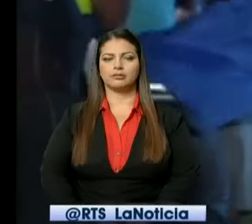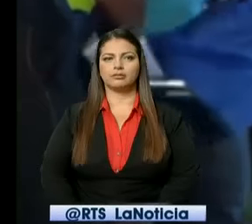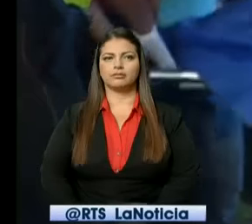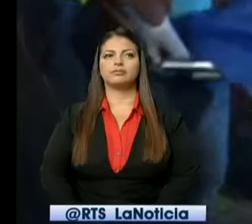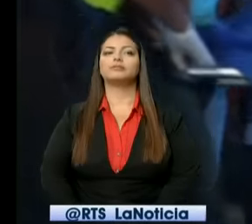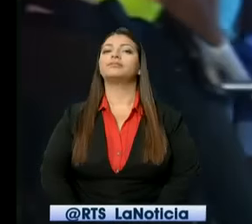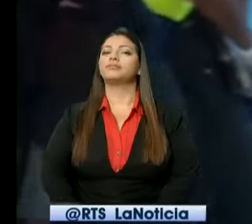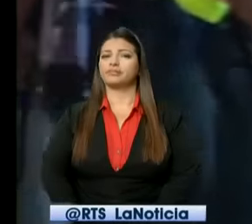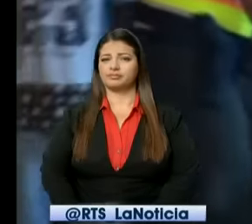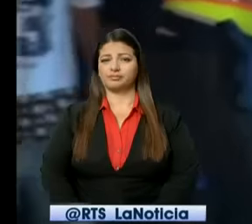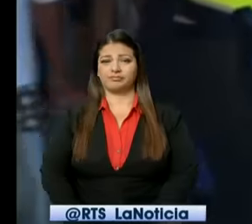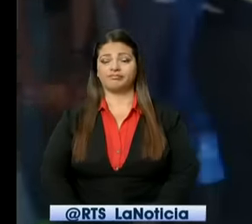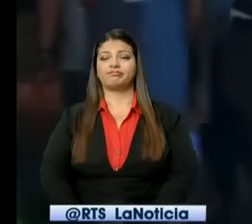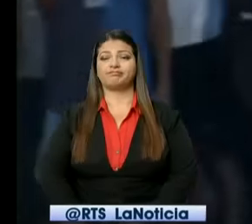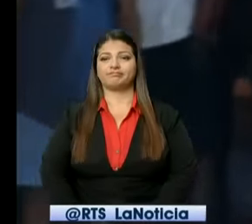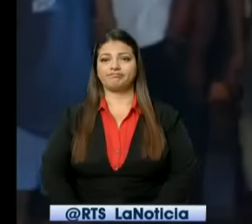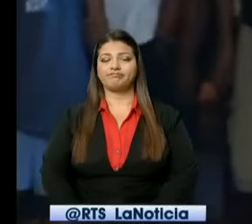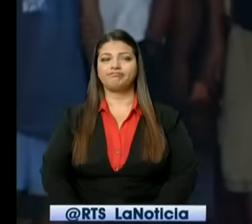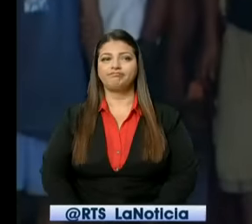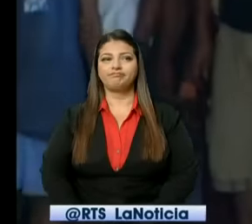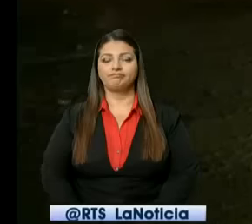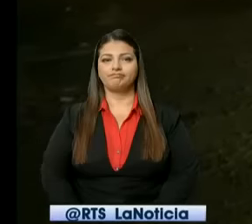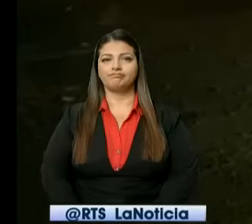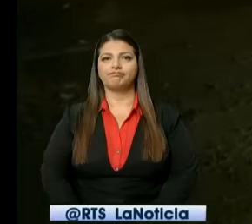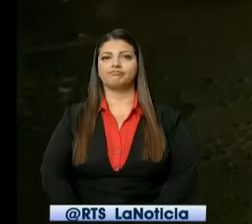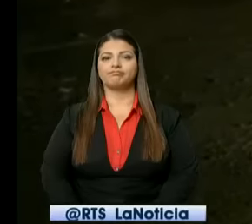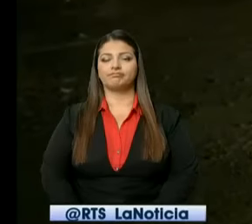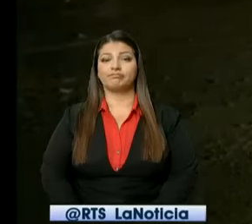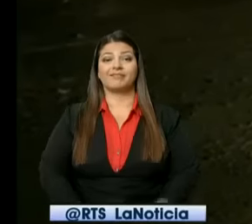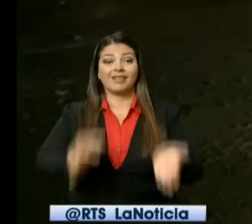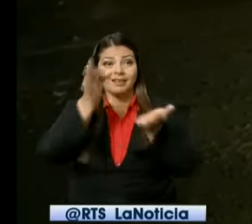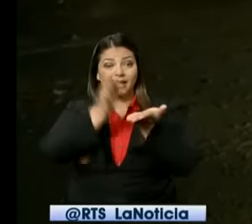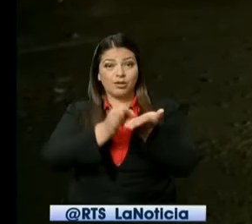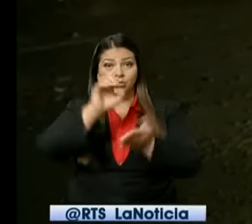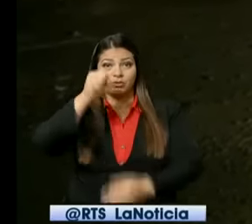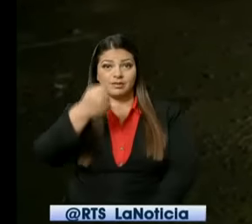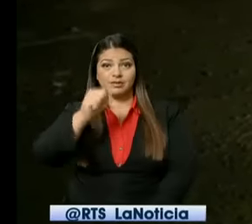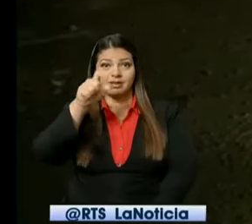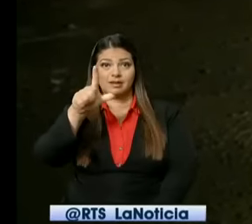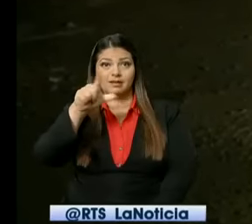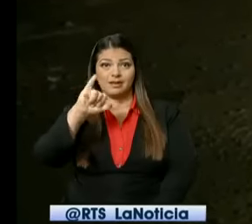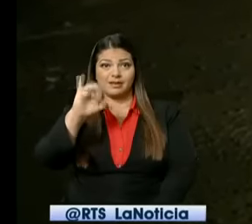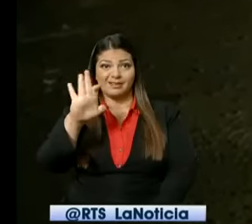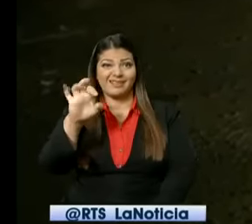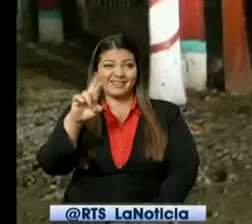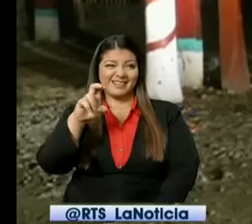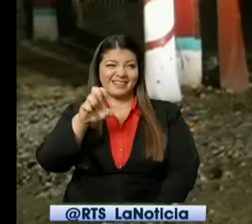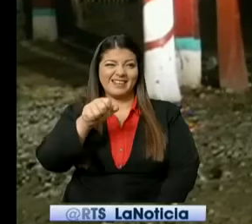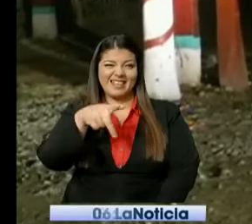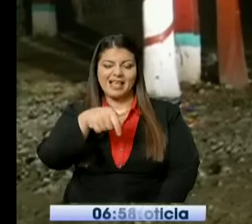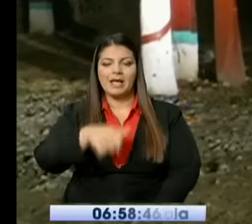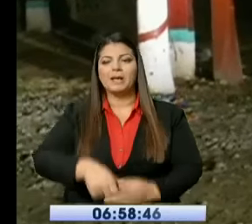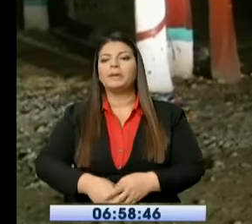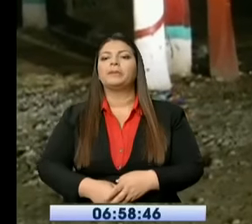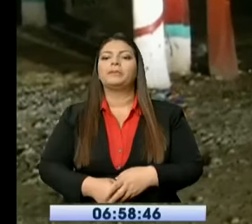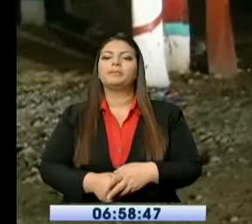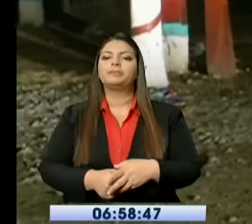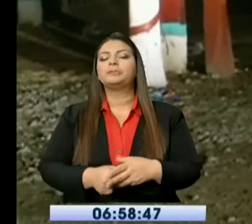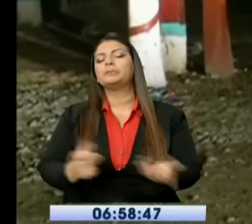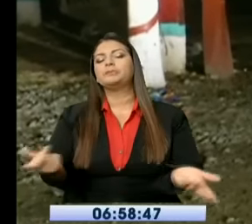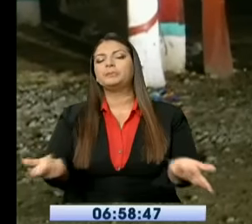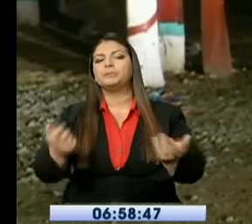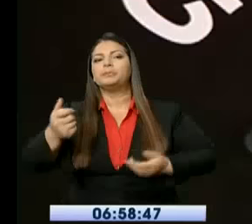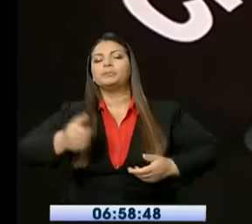Un cruce de balas alteró el ambiente de diversión que se vivía en la playa del cantón Salitre, provincia del Guayas, la noche de